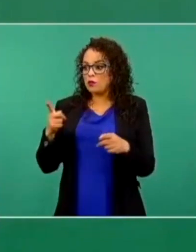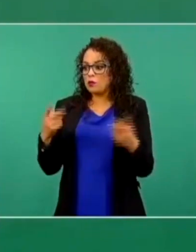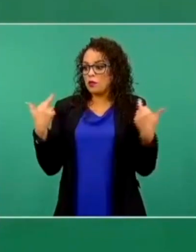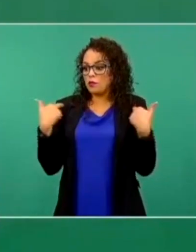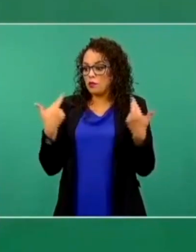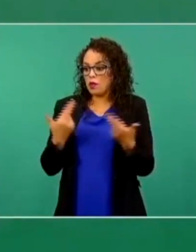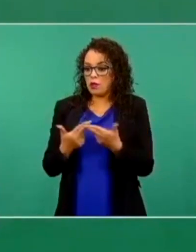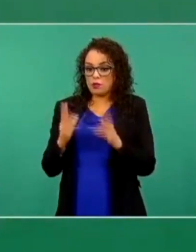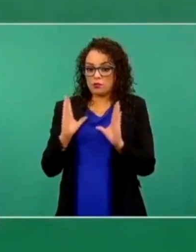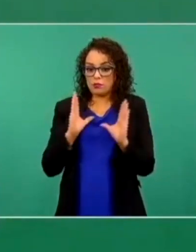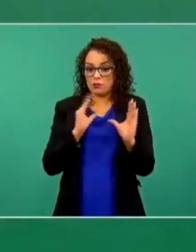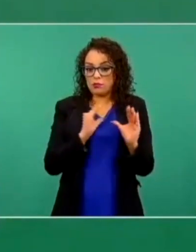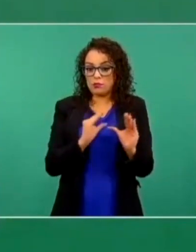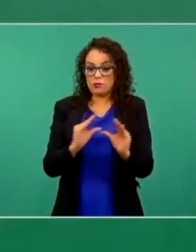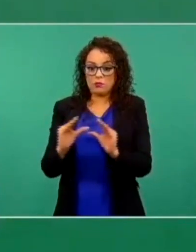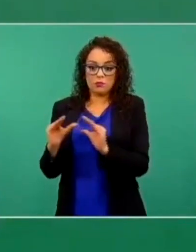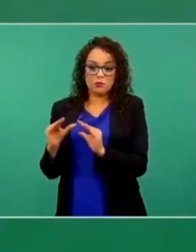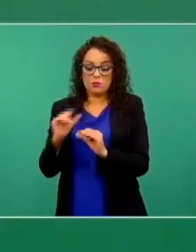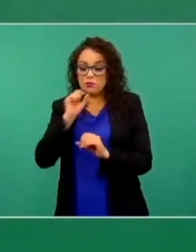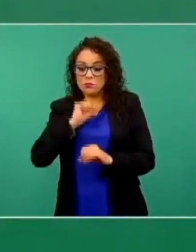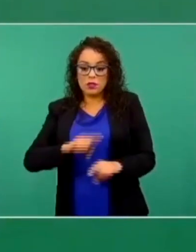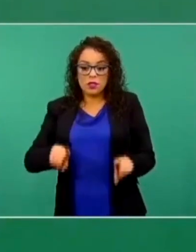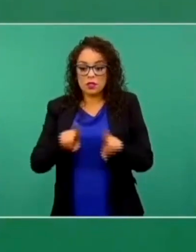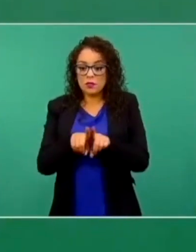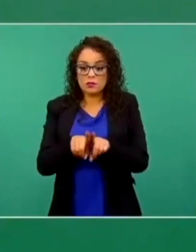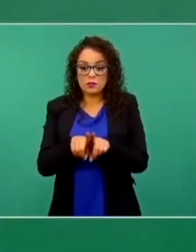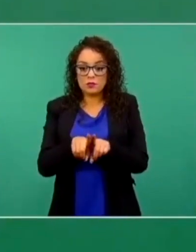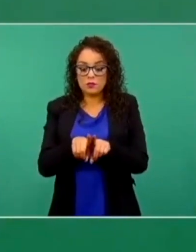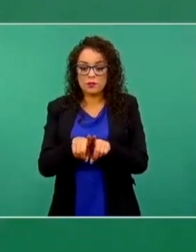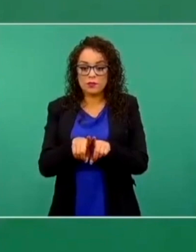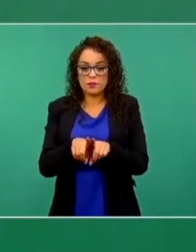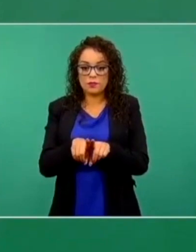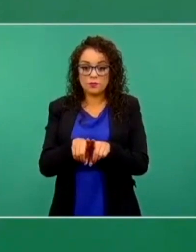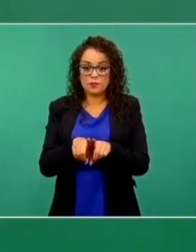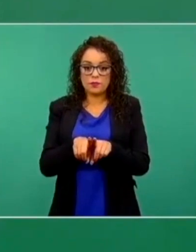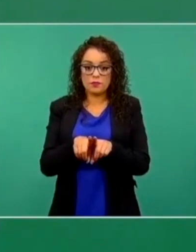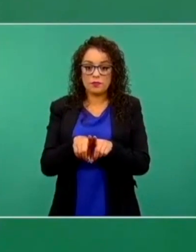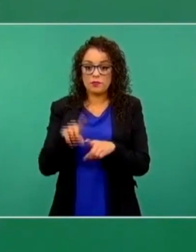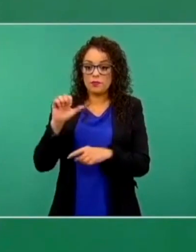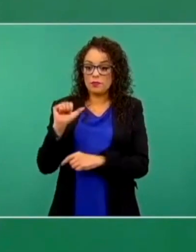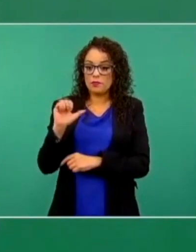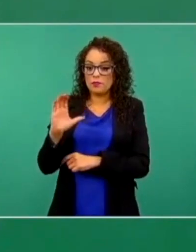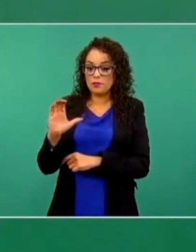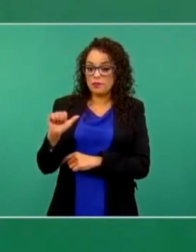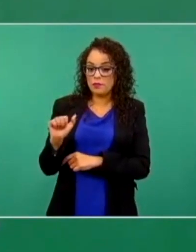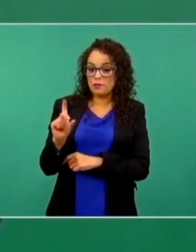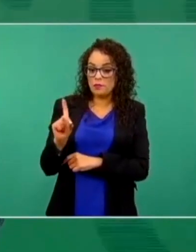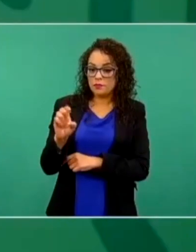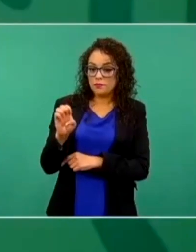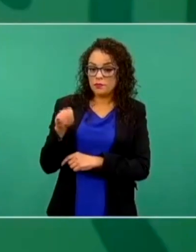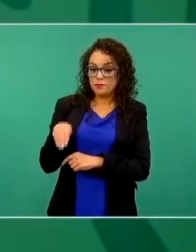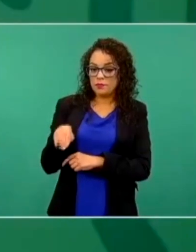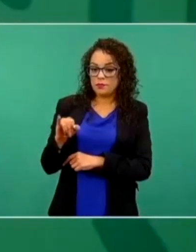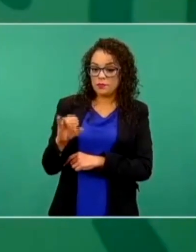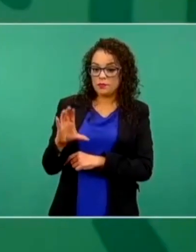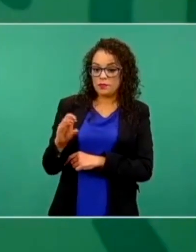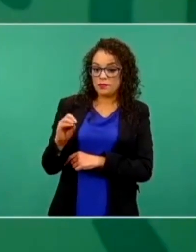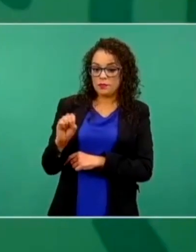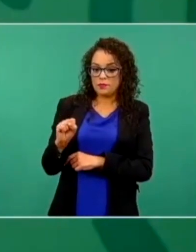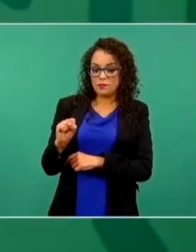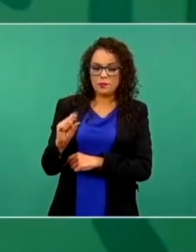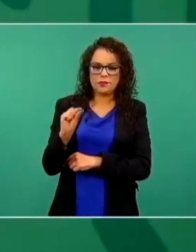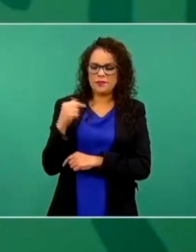25 de octubre. Apenas si los testereé, les dije que se había derechizado la UNAM.